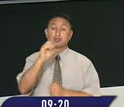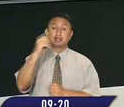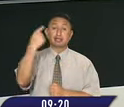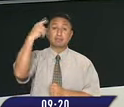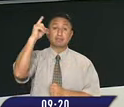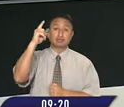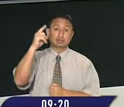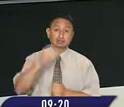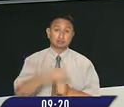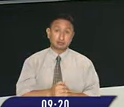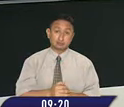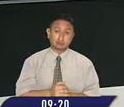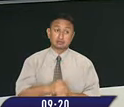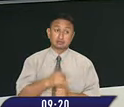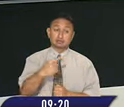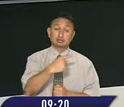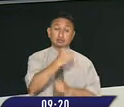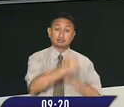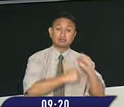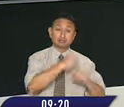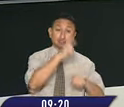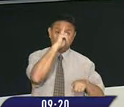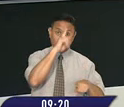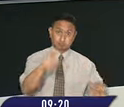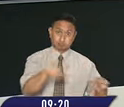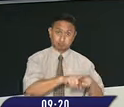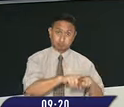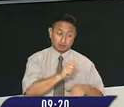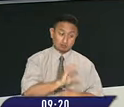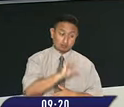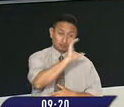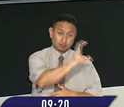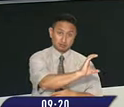todo el tiempo que se mantuvo convenios con el Ballet Ecuatoriano de Cámara.